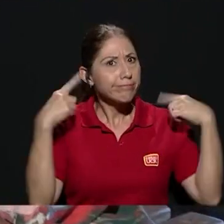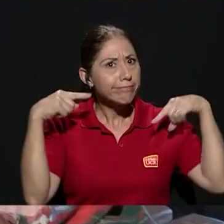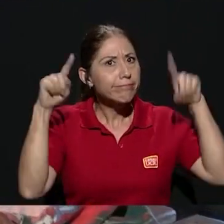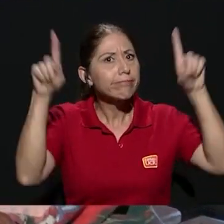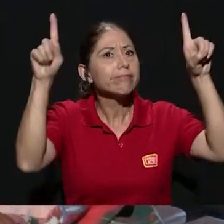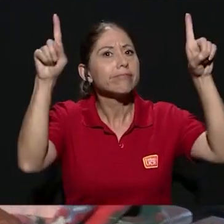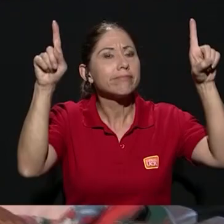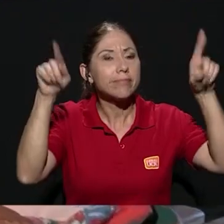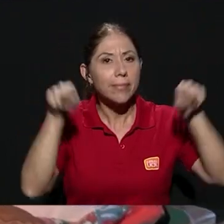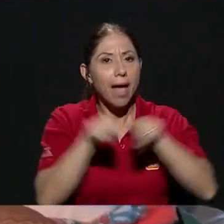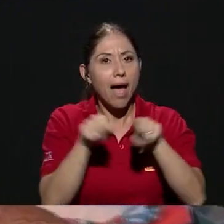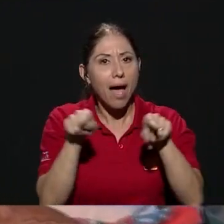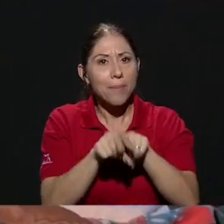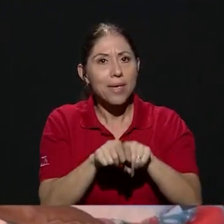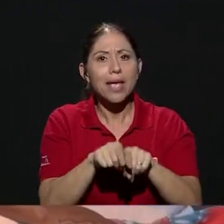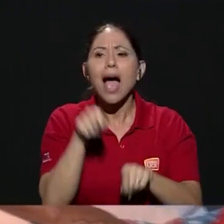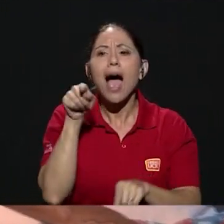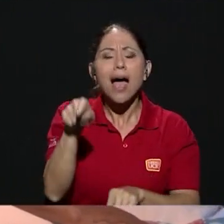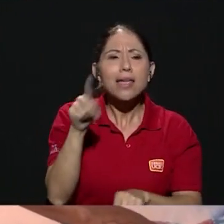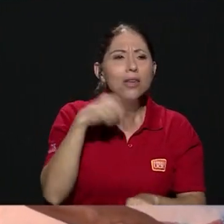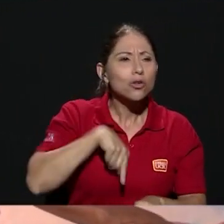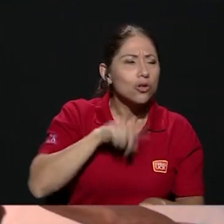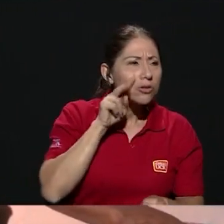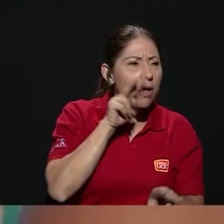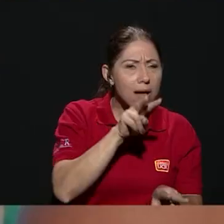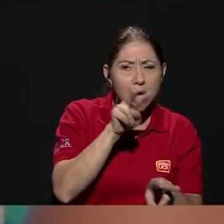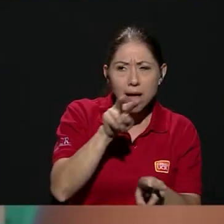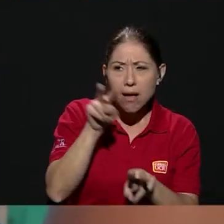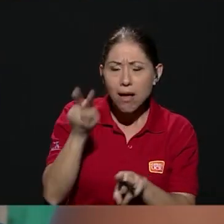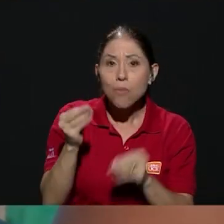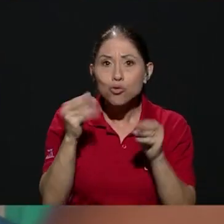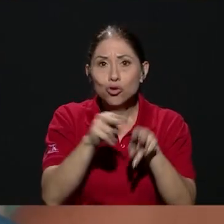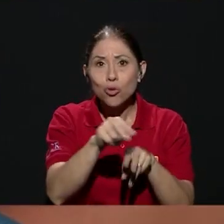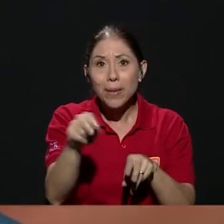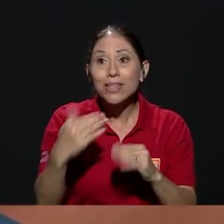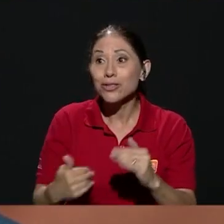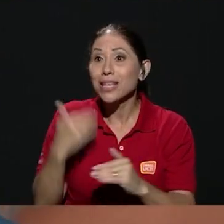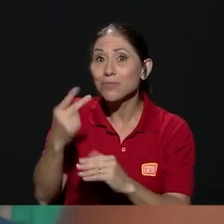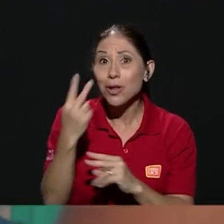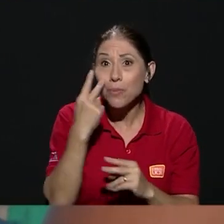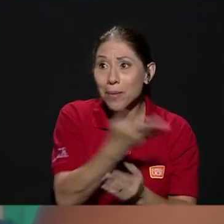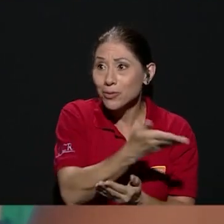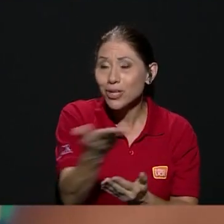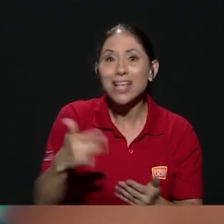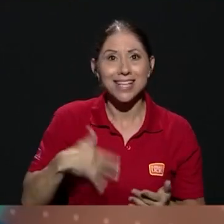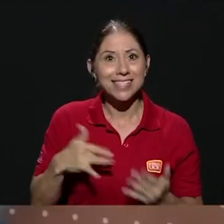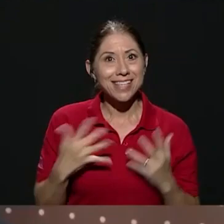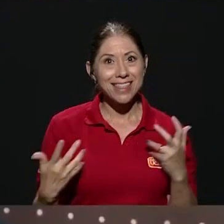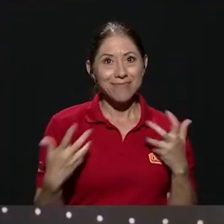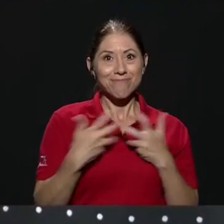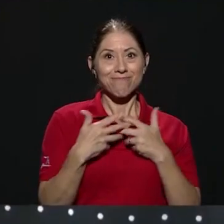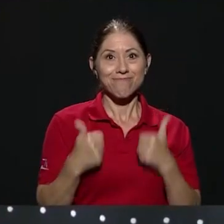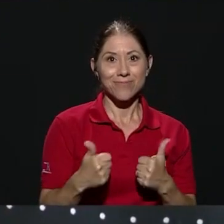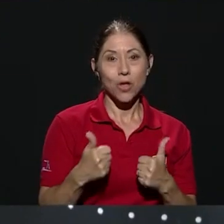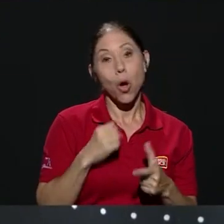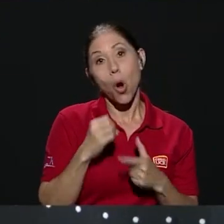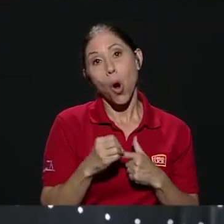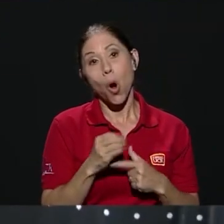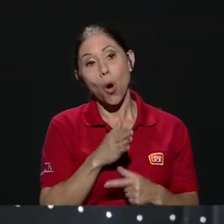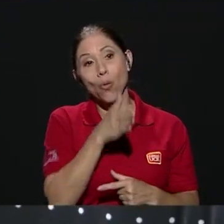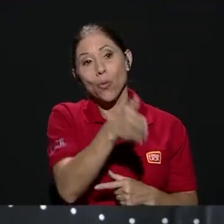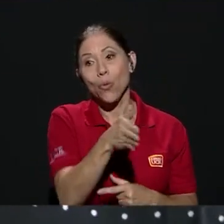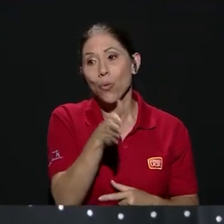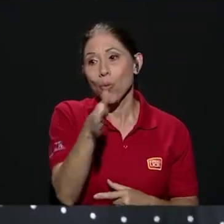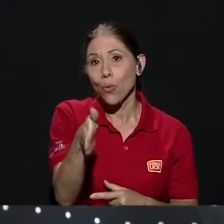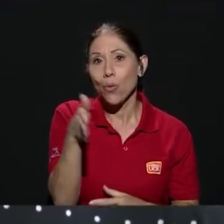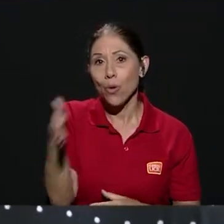éxito también. Desde ahí identificamos a muchos compañeros que después los vemos acá y ya ellos se sienten identificados o se van para las sedes, pero